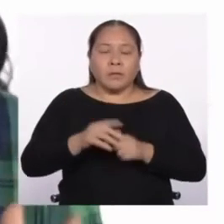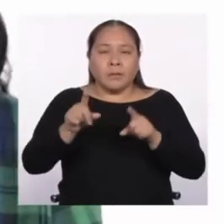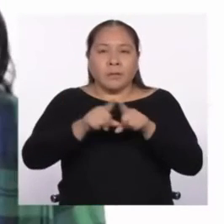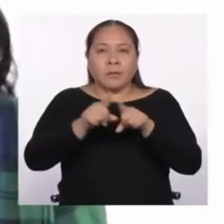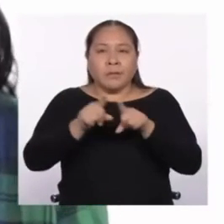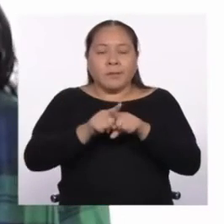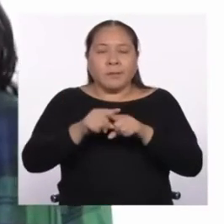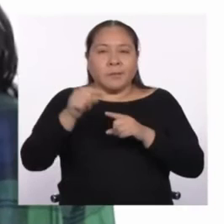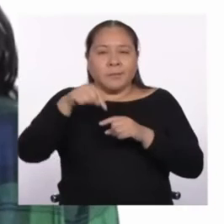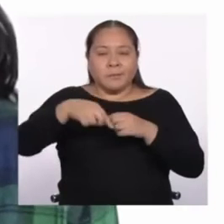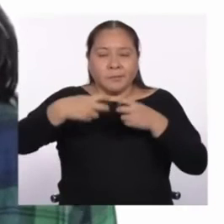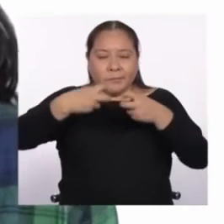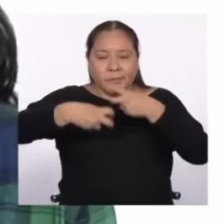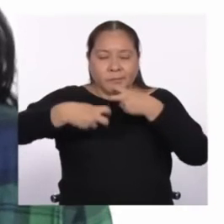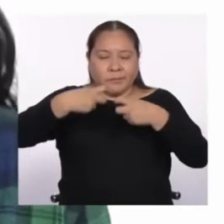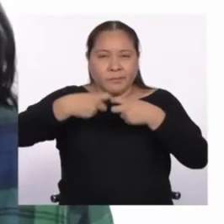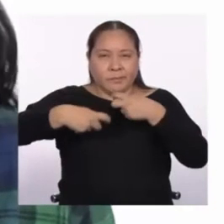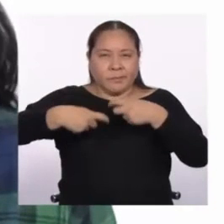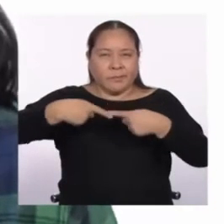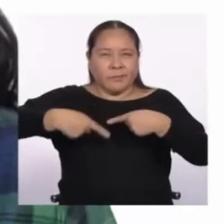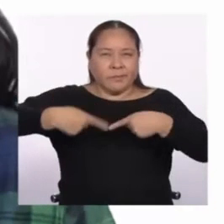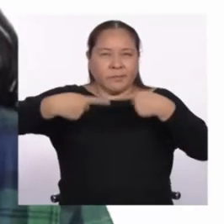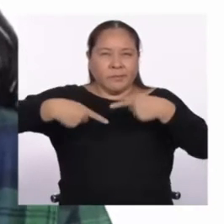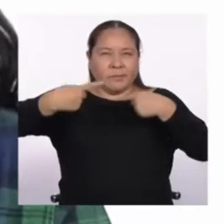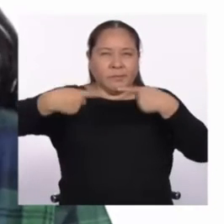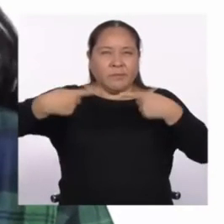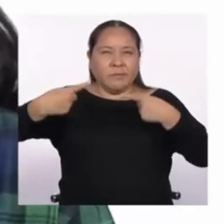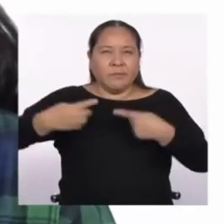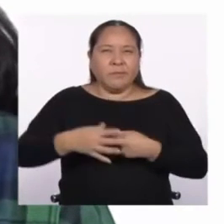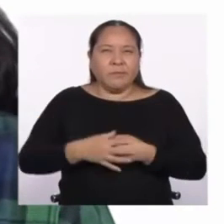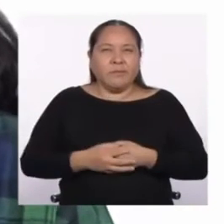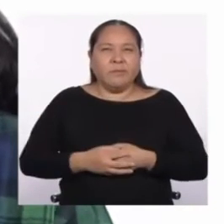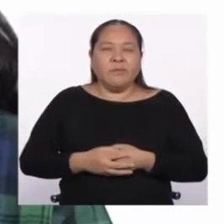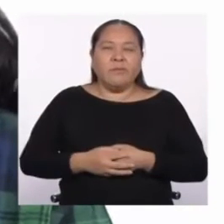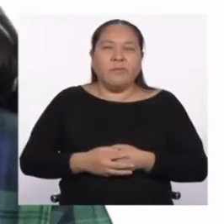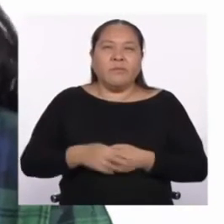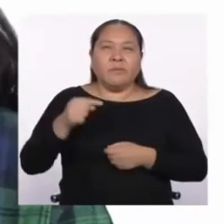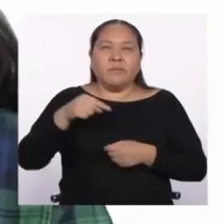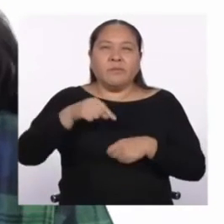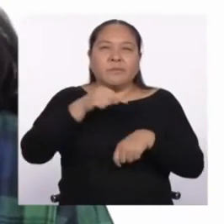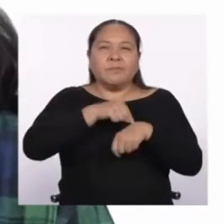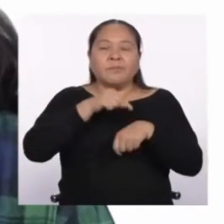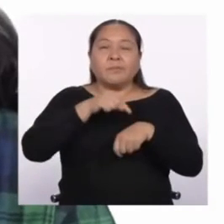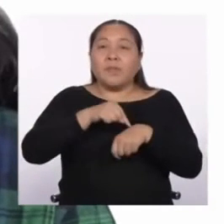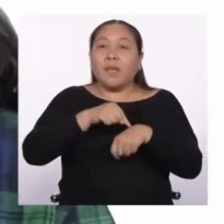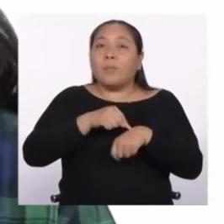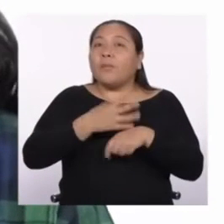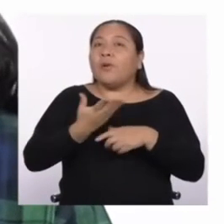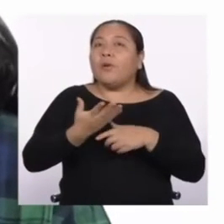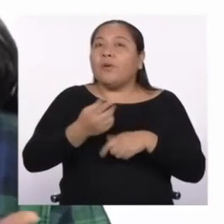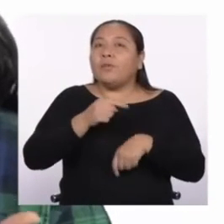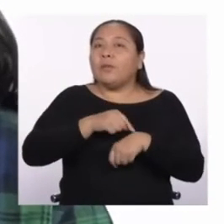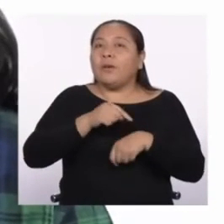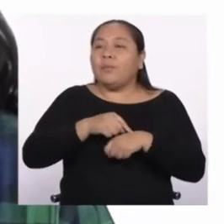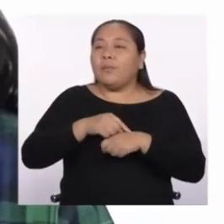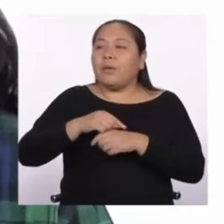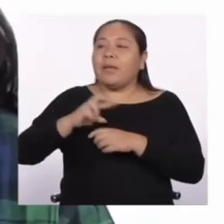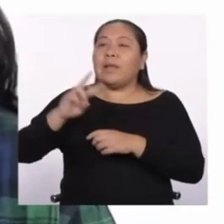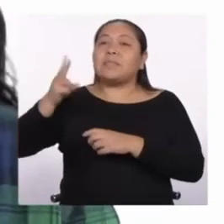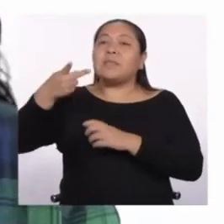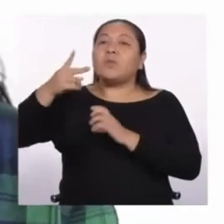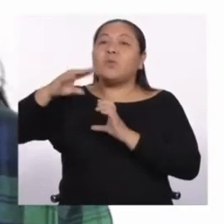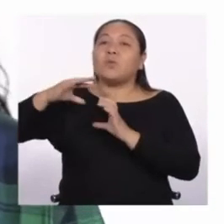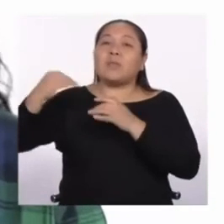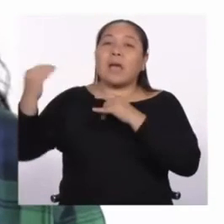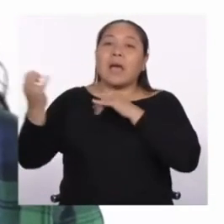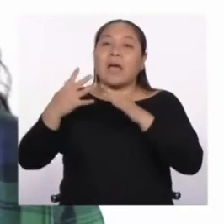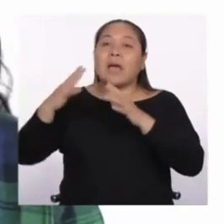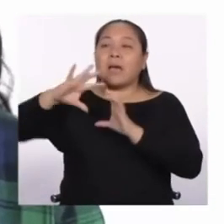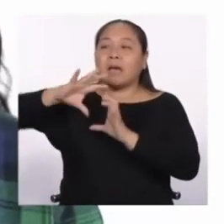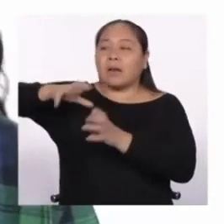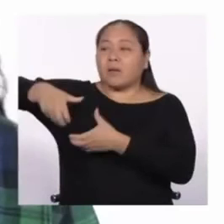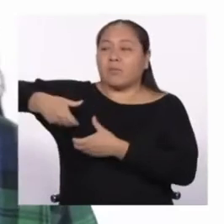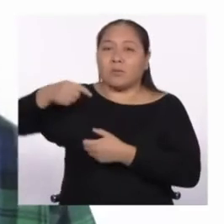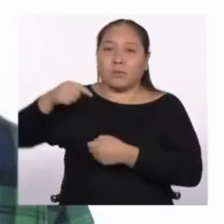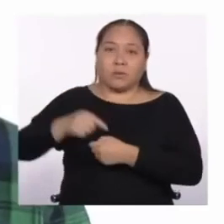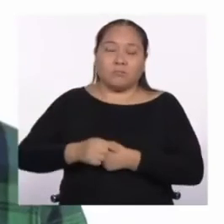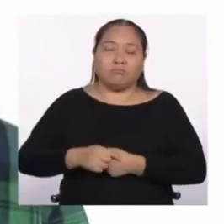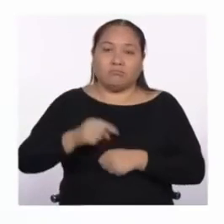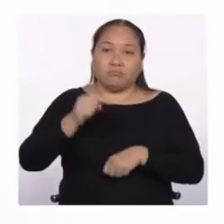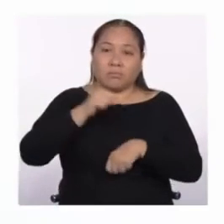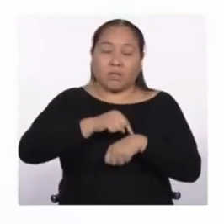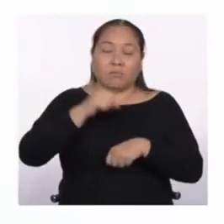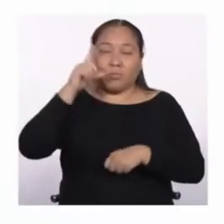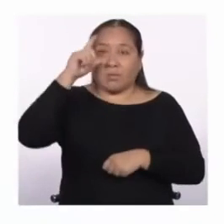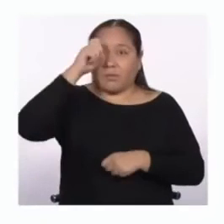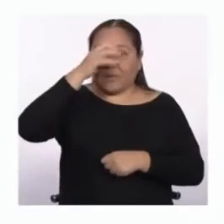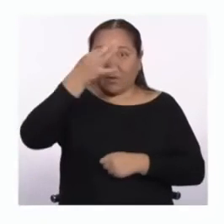este conflicto se daba en el contexto del desarrollo de la Segunda Guerra Mundial. Qué épocas tan